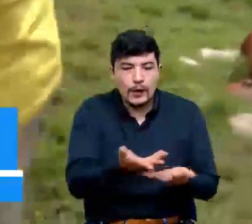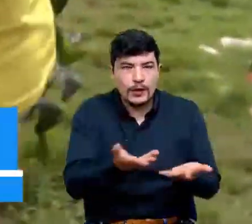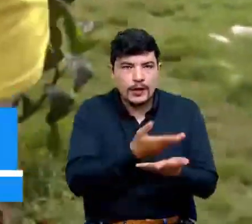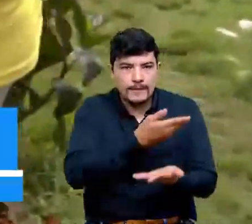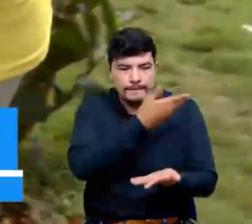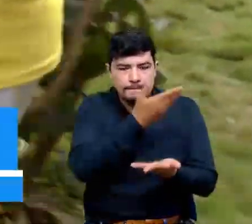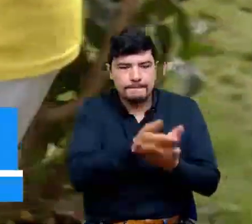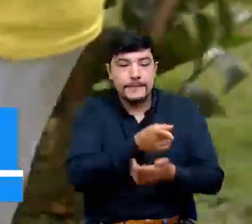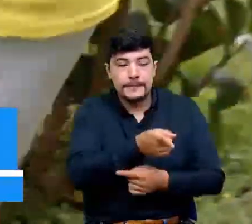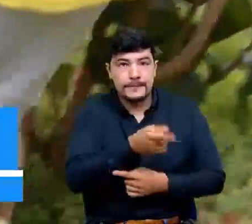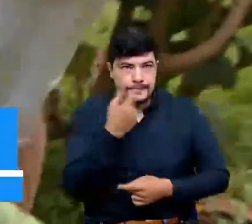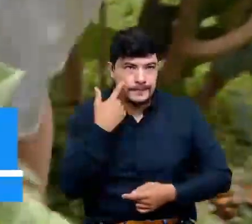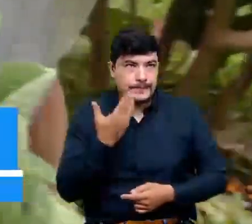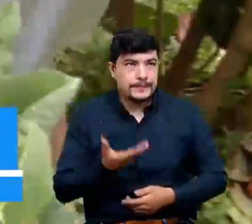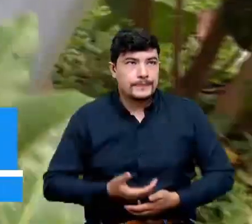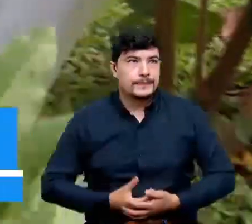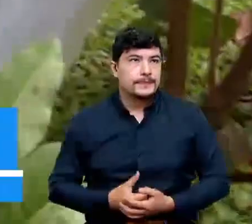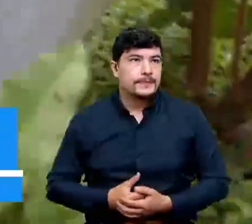en esta parte de aquí.